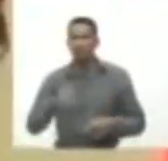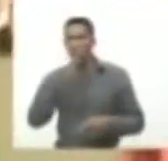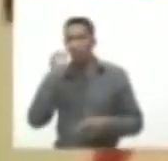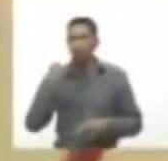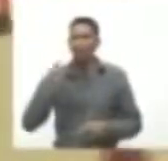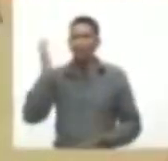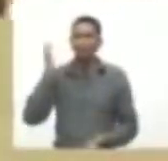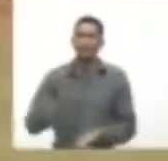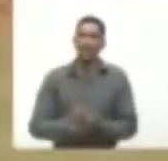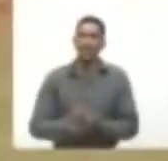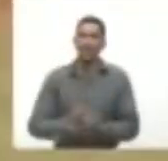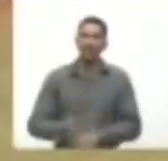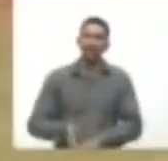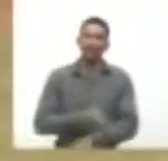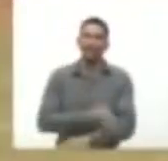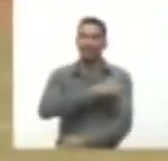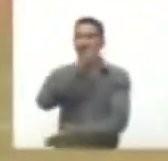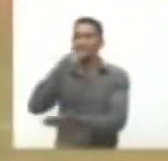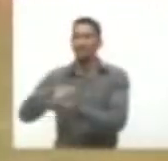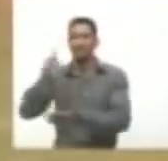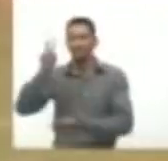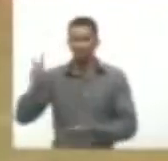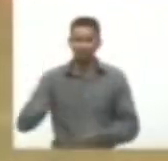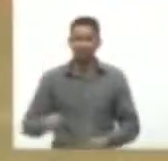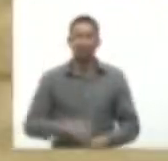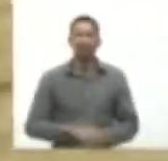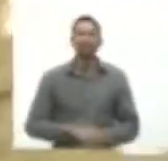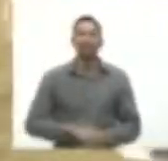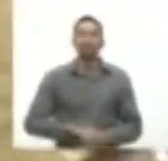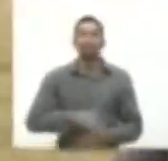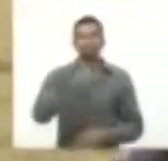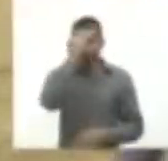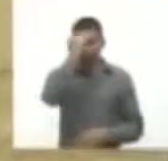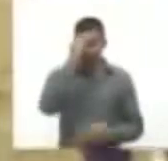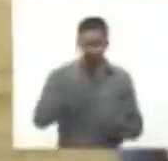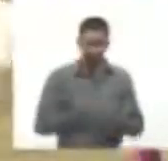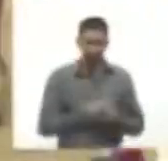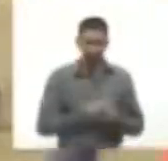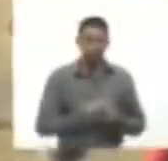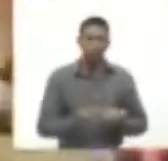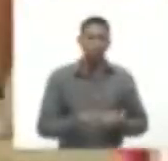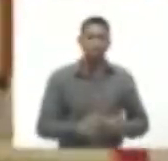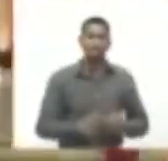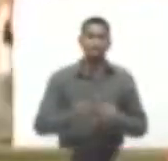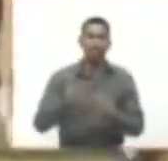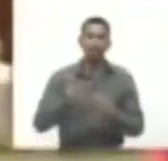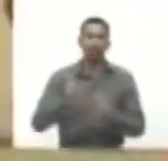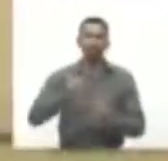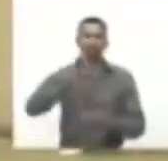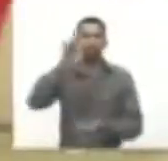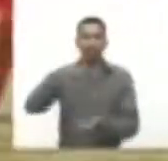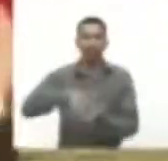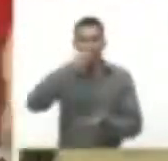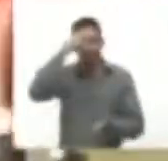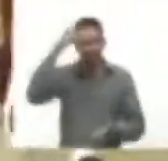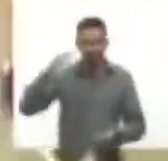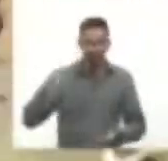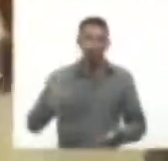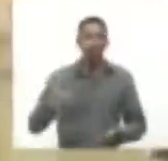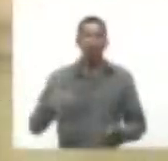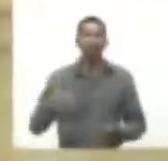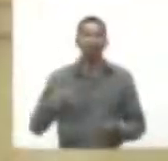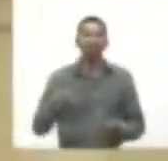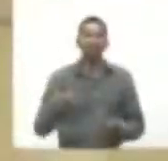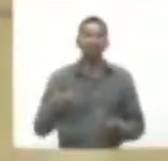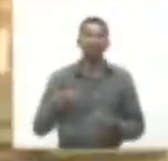de ida en Venezuela. Los dirigidos por Alberto Gamero viajaron este mediodía hacia la ciudad amurallada para afrontar mañana en el Jaime